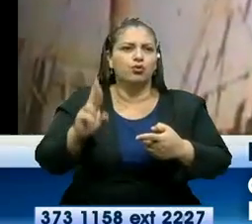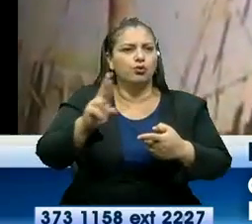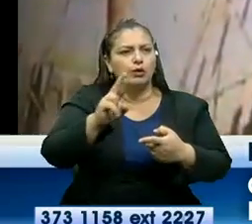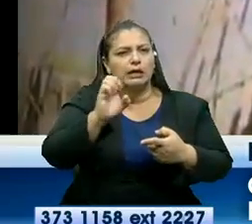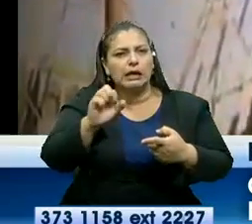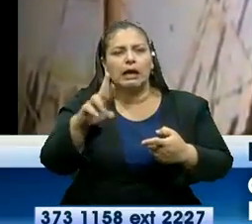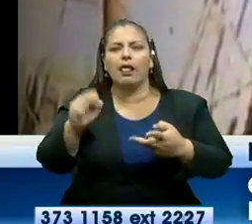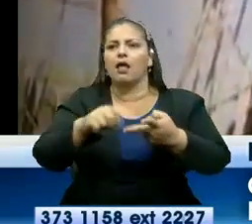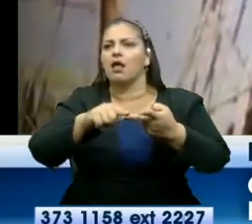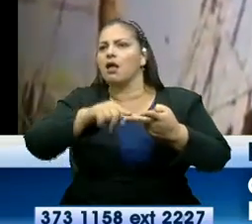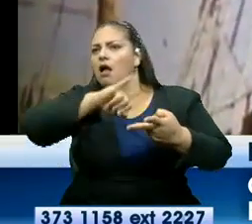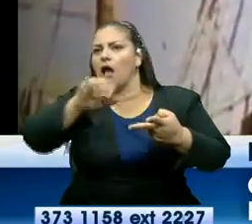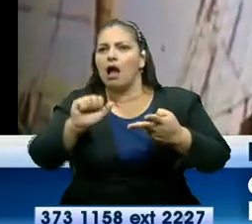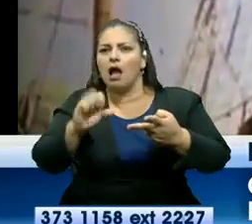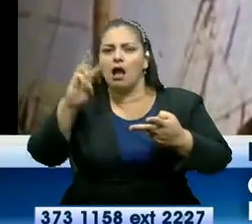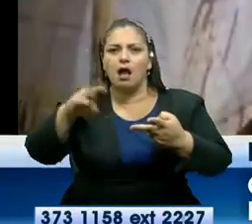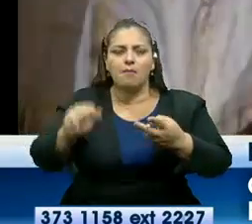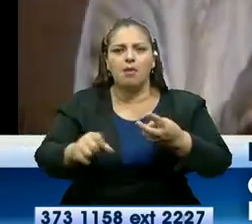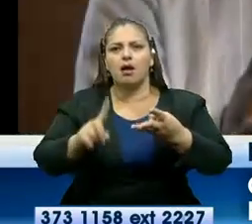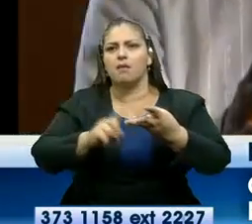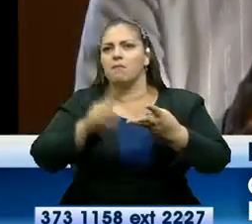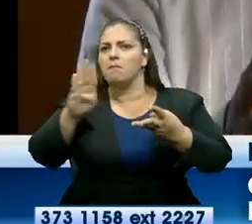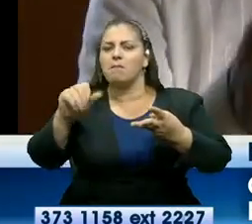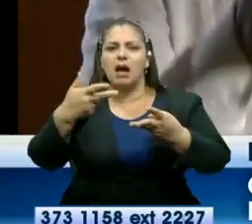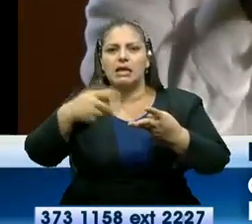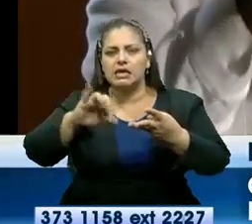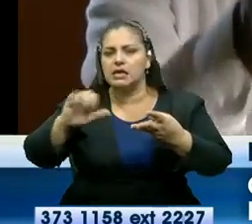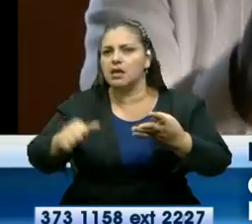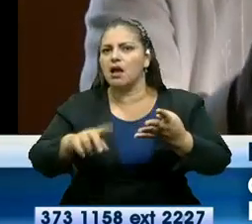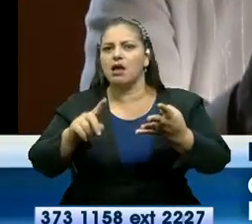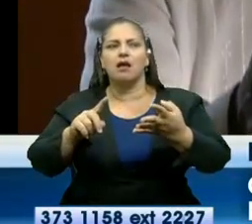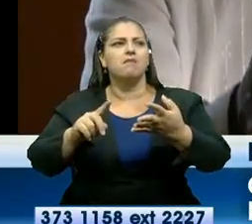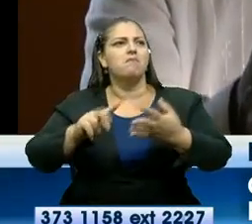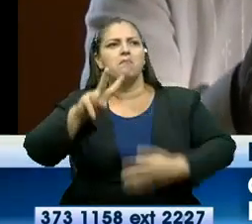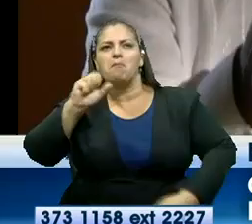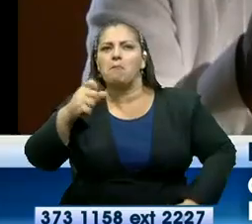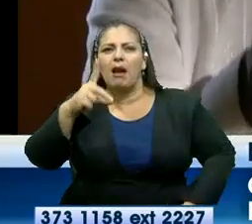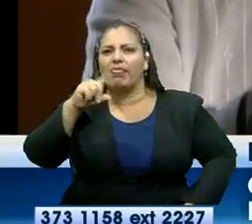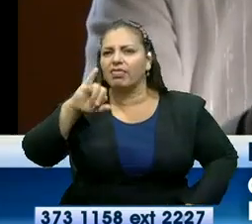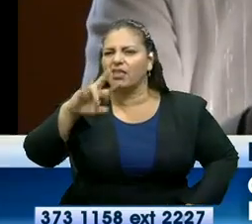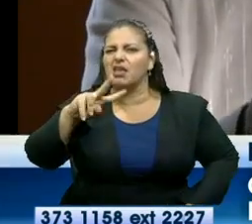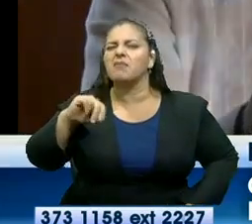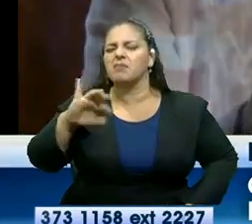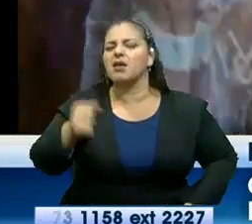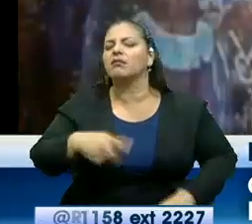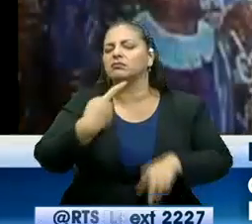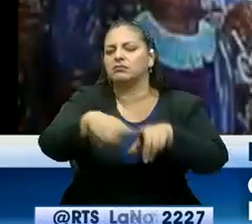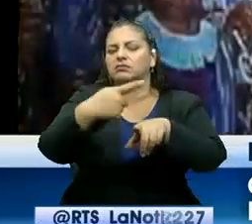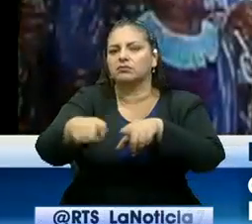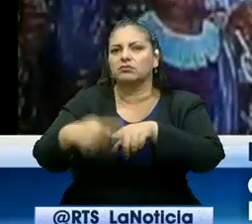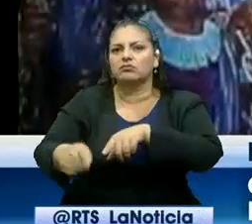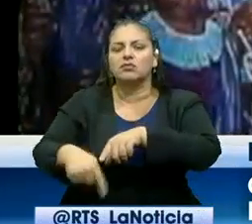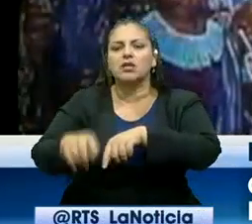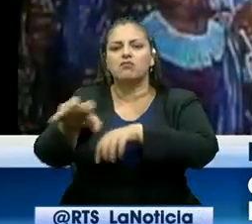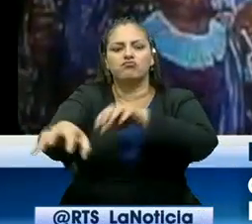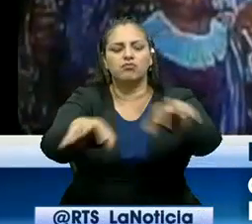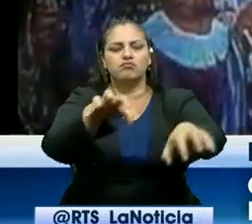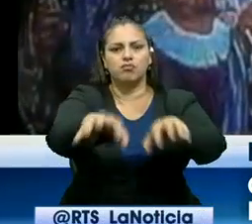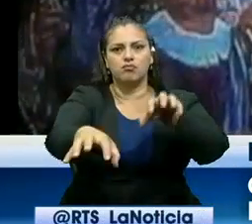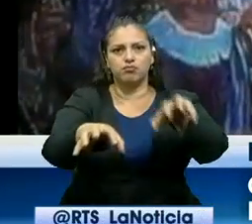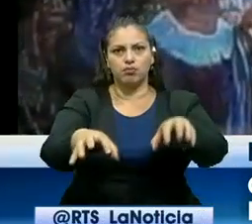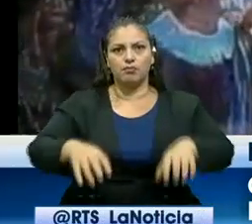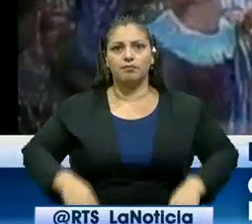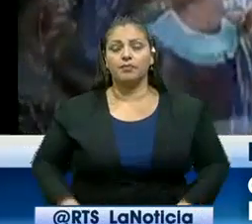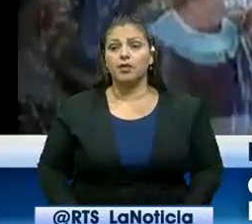de 500 años después de Cristo en la cultura Manta. Esta es la cultura final